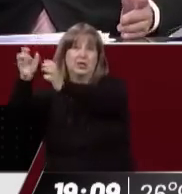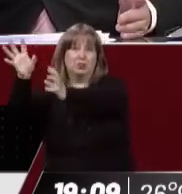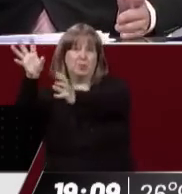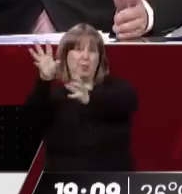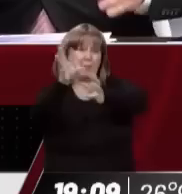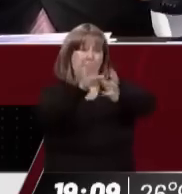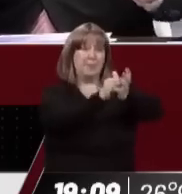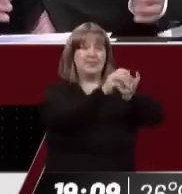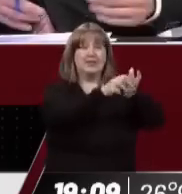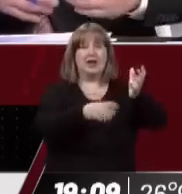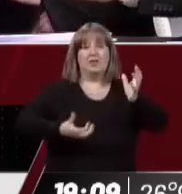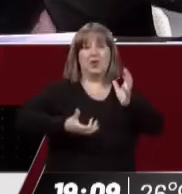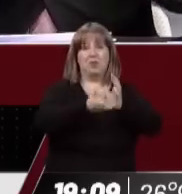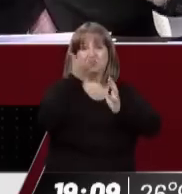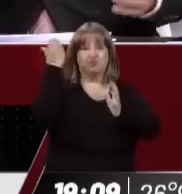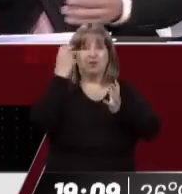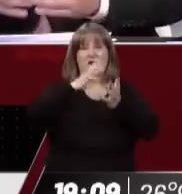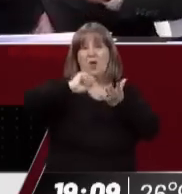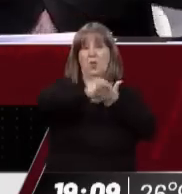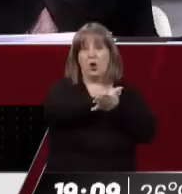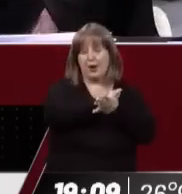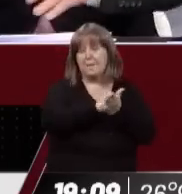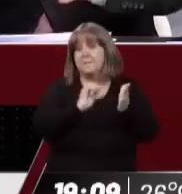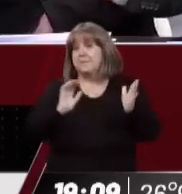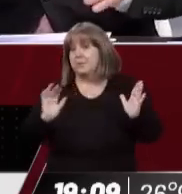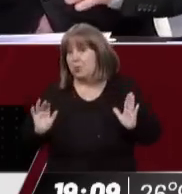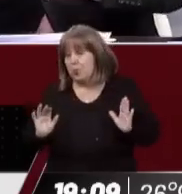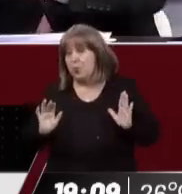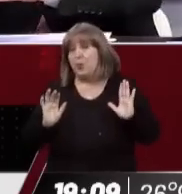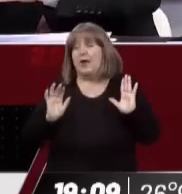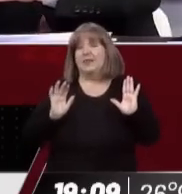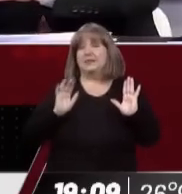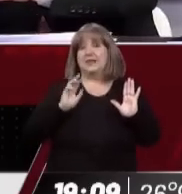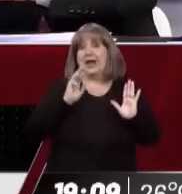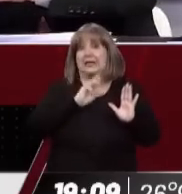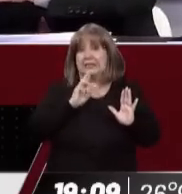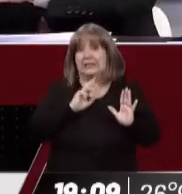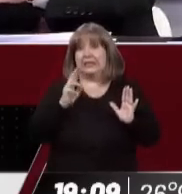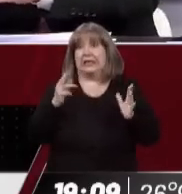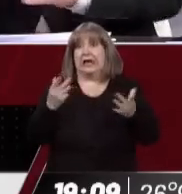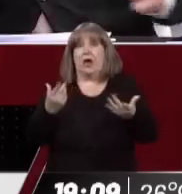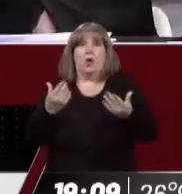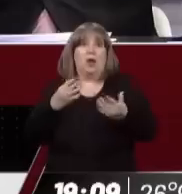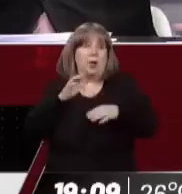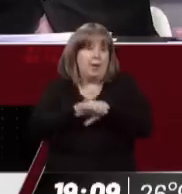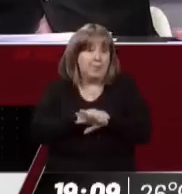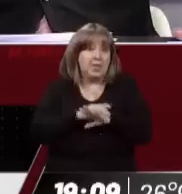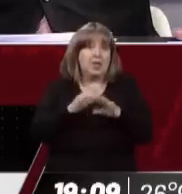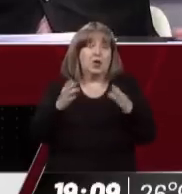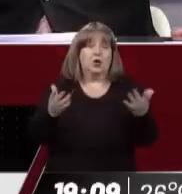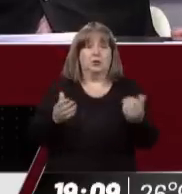también te juega la propia prenda o cualquier otro y haberlo pagado lo mismo que yo tal que imposibilitado de hacer eso no podría